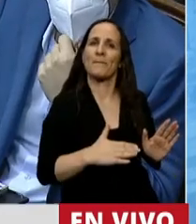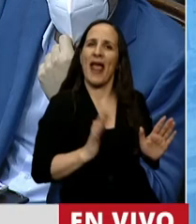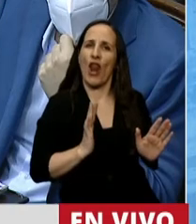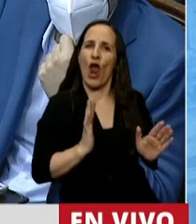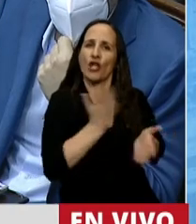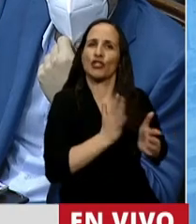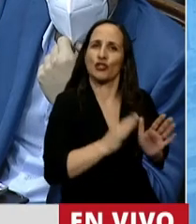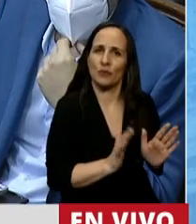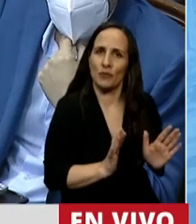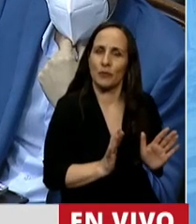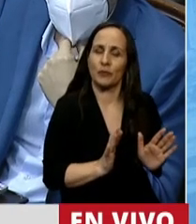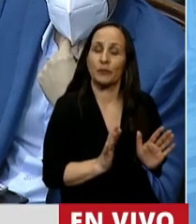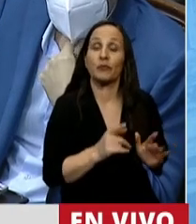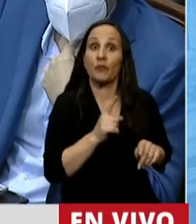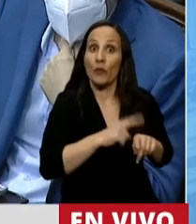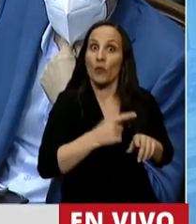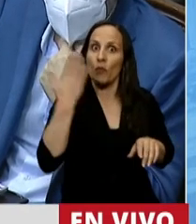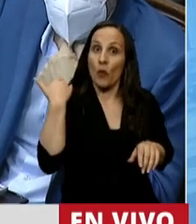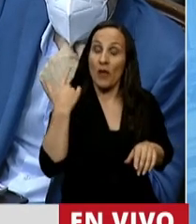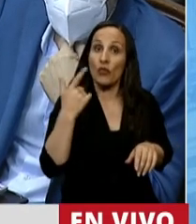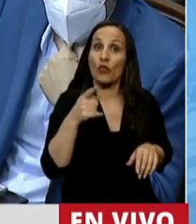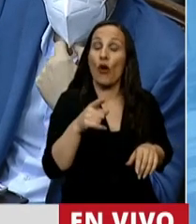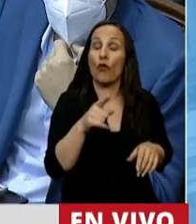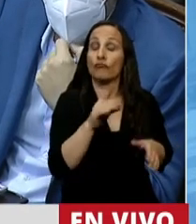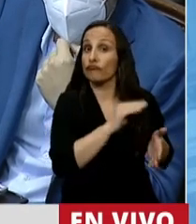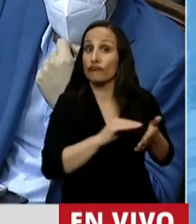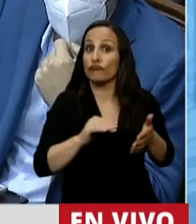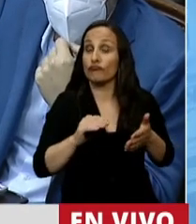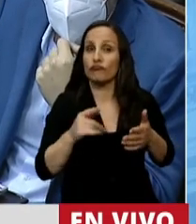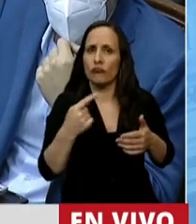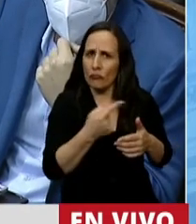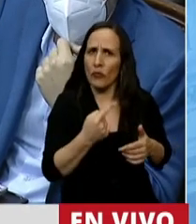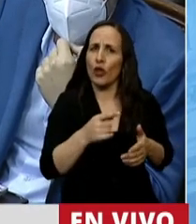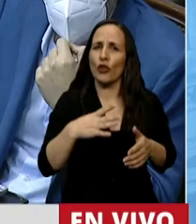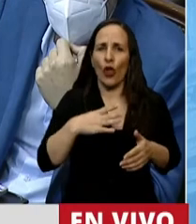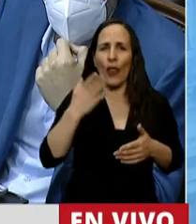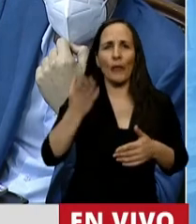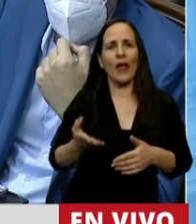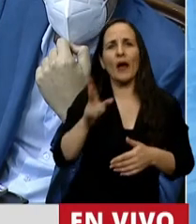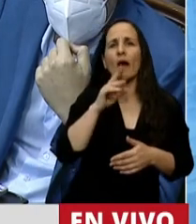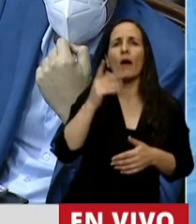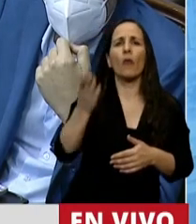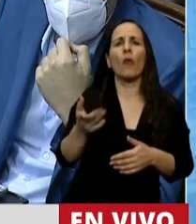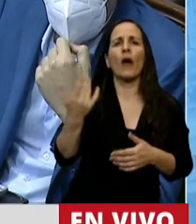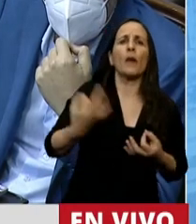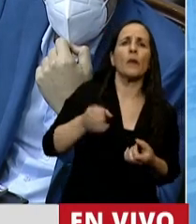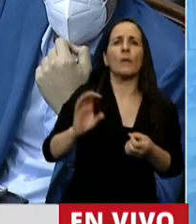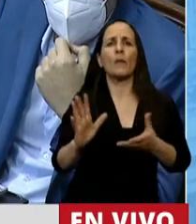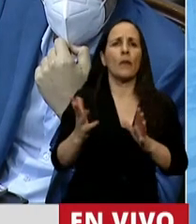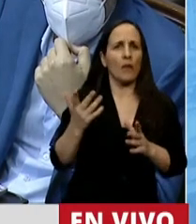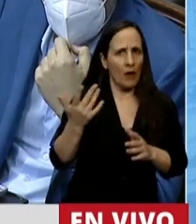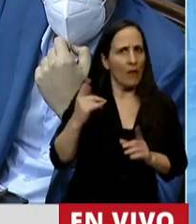momento los legisladores haciendo un escrutinio moral sobre la mujer.